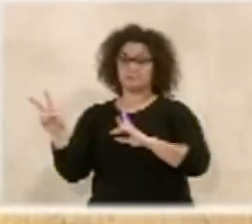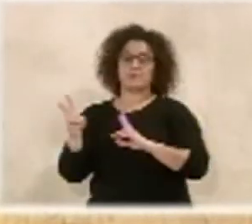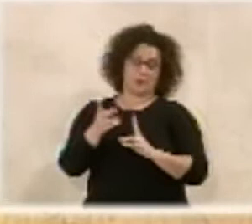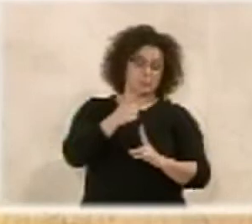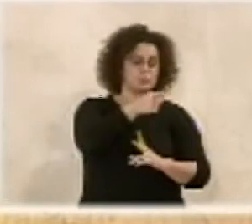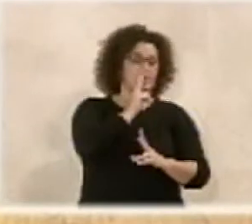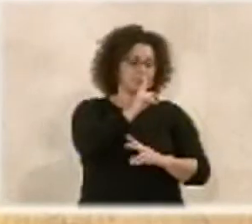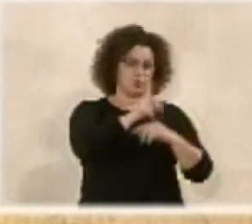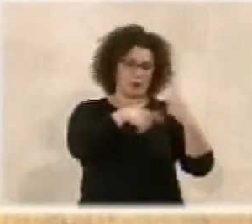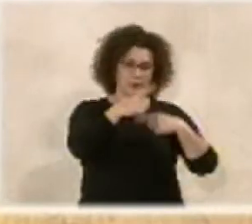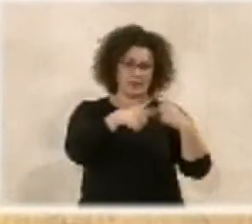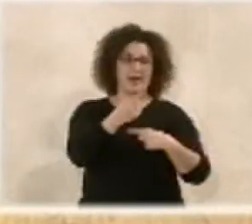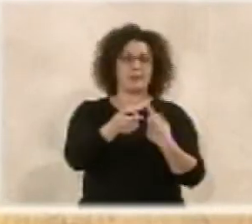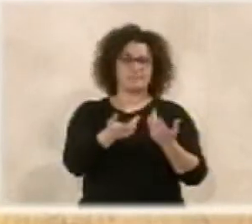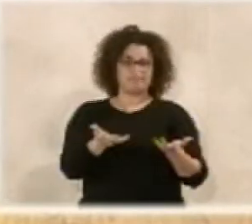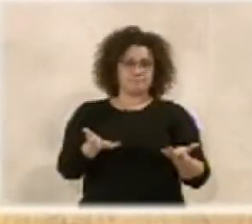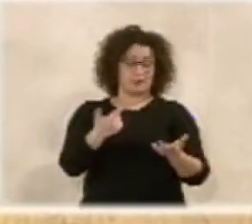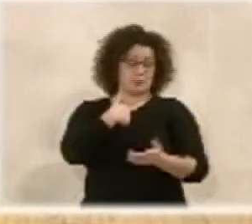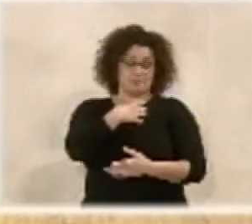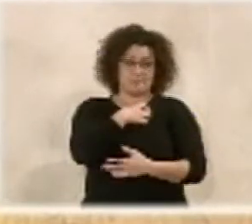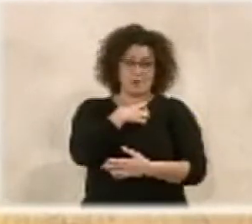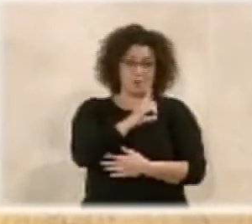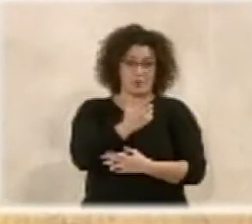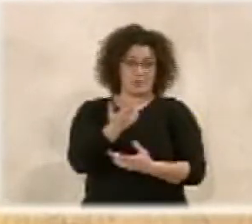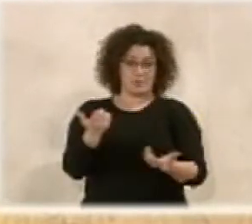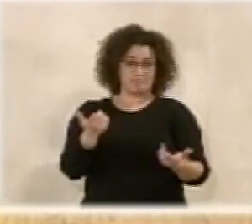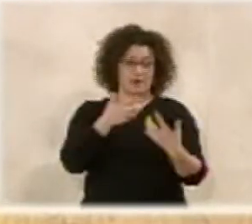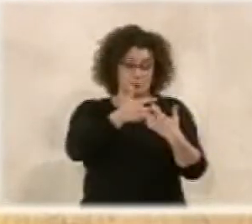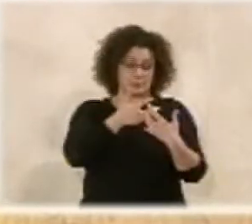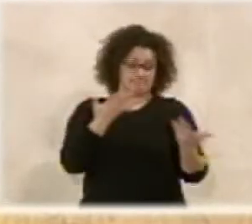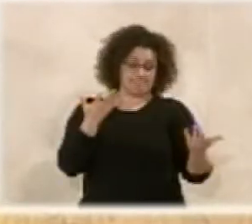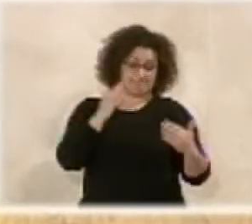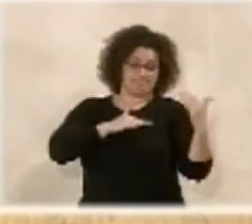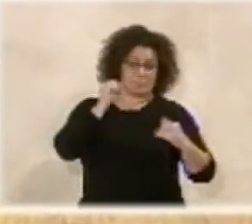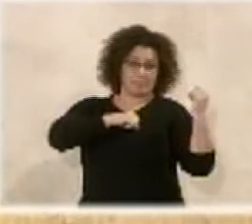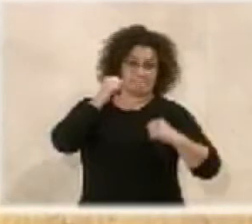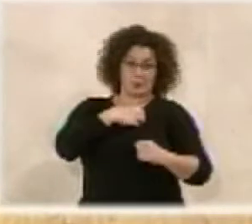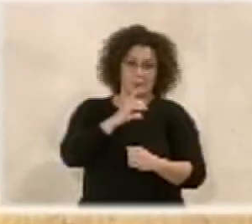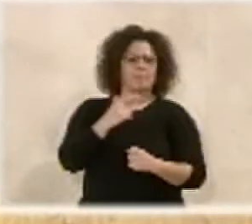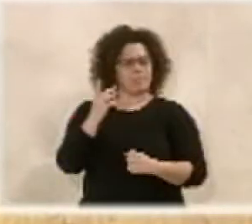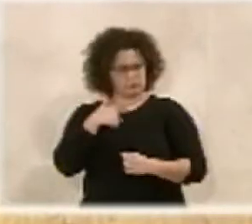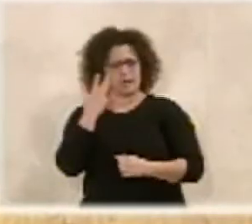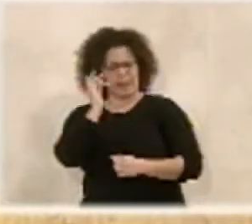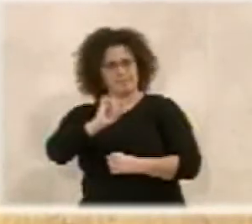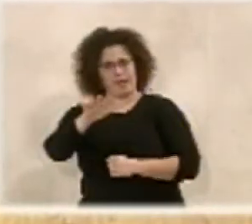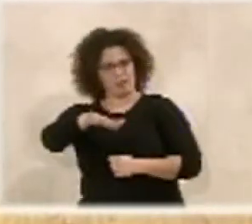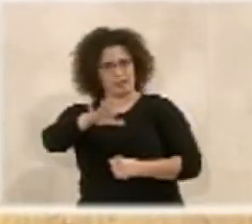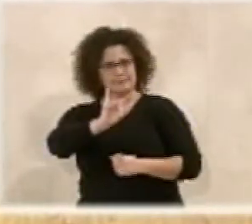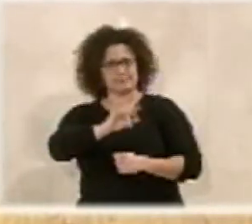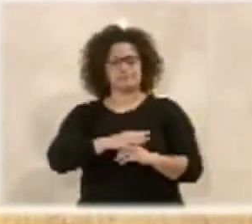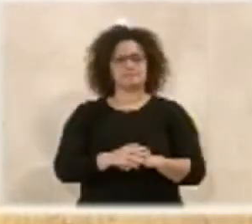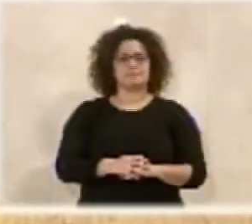ustedes la ven todos los días, lógicamente, y ante eso pues yo no puedo luchar, pero no obstante limpiaremos aquella zona.